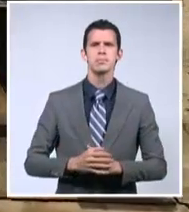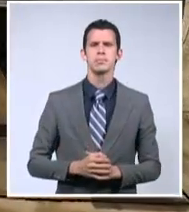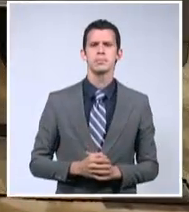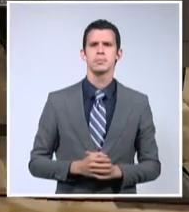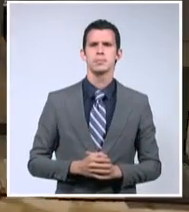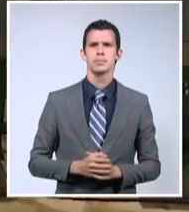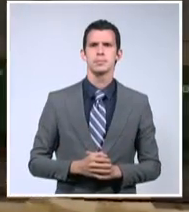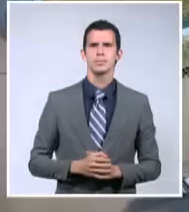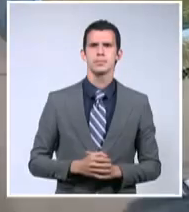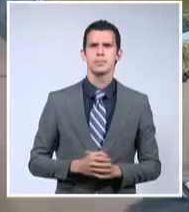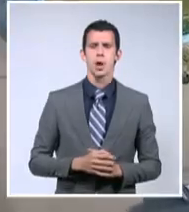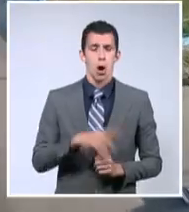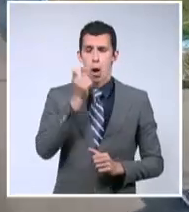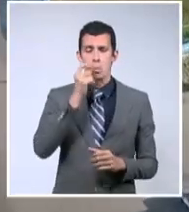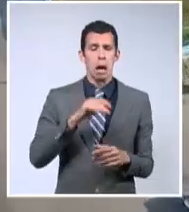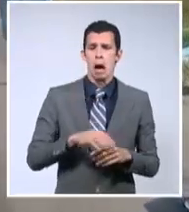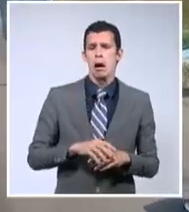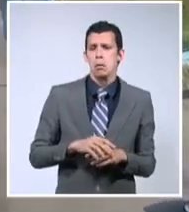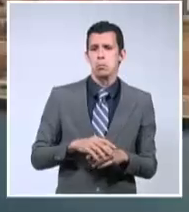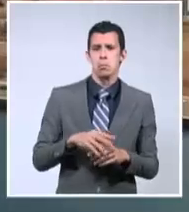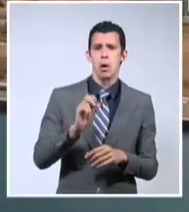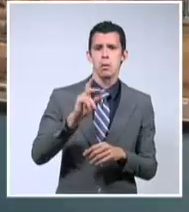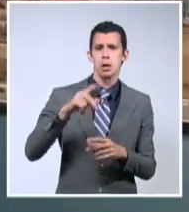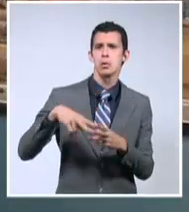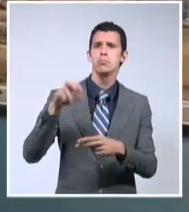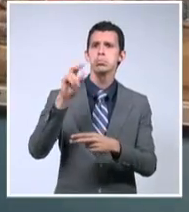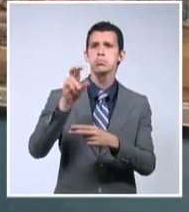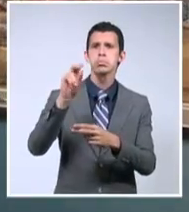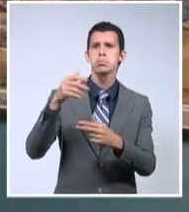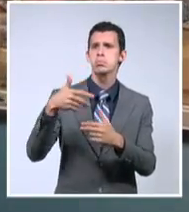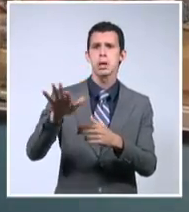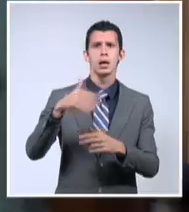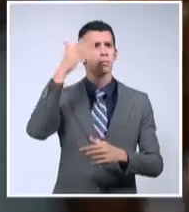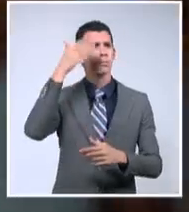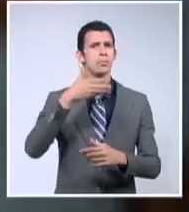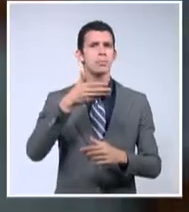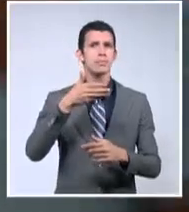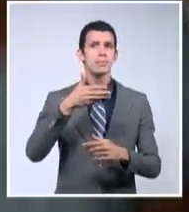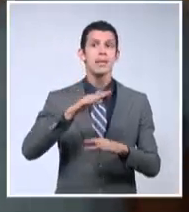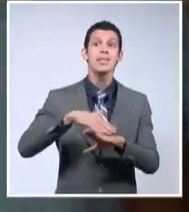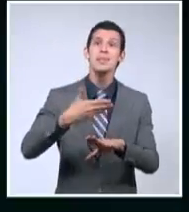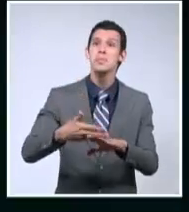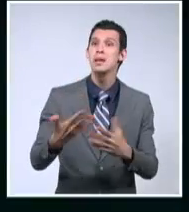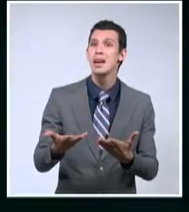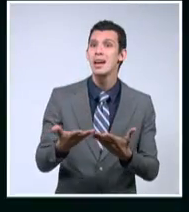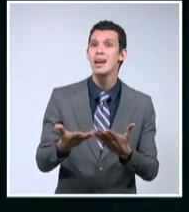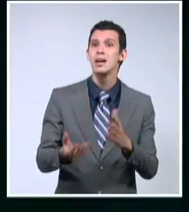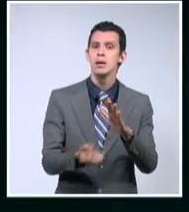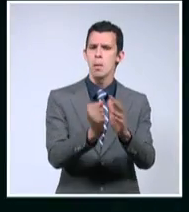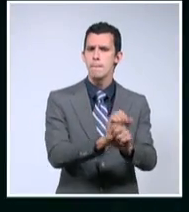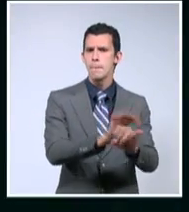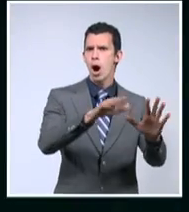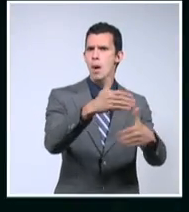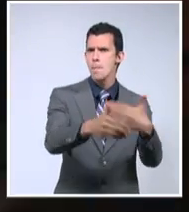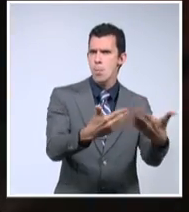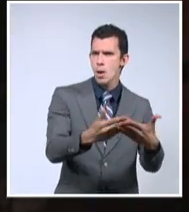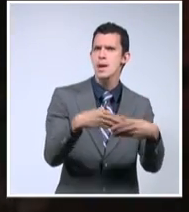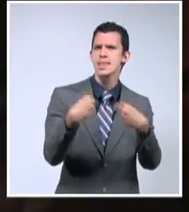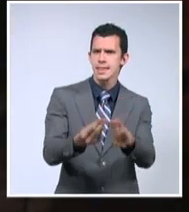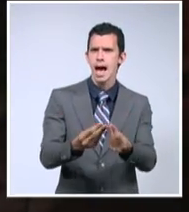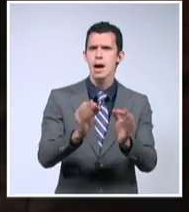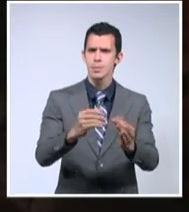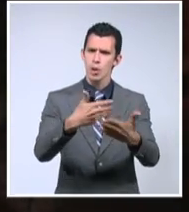Electroenergético Nacional. Un hecho que posibilitaría difundir noticias falsas a través de emisoras que transmiten su señal hacia Cuba con